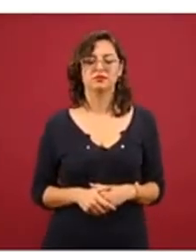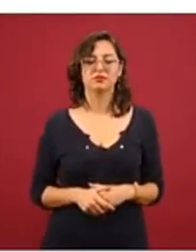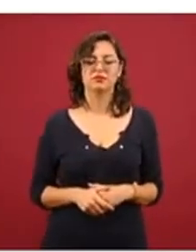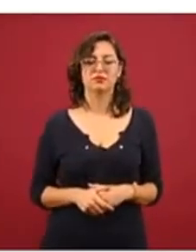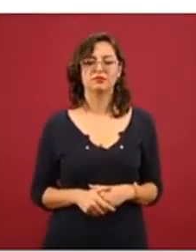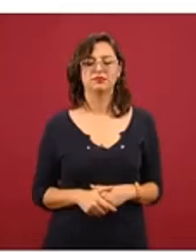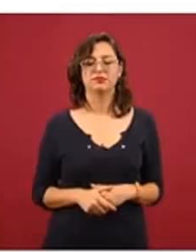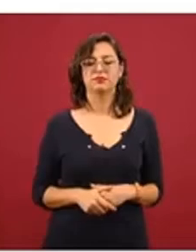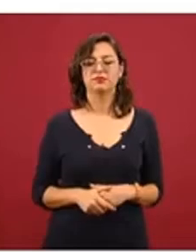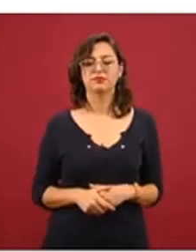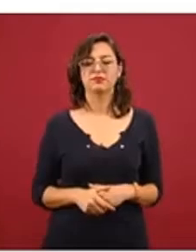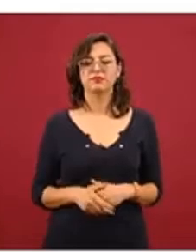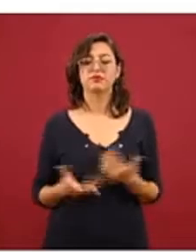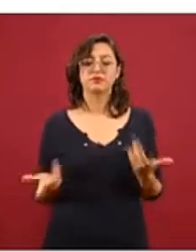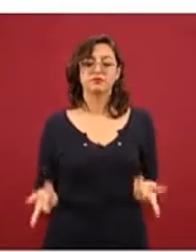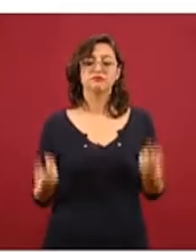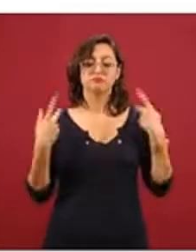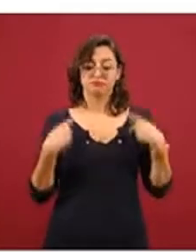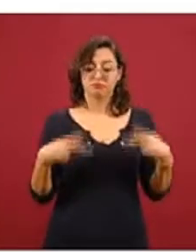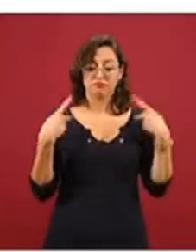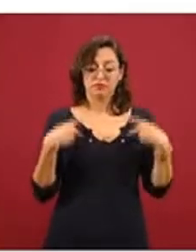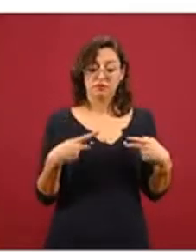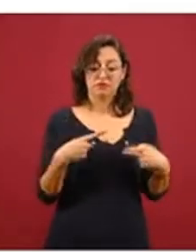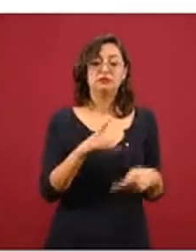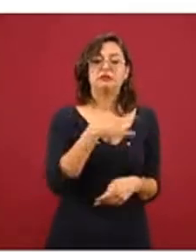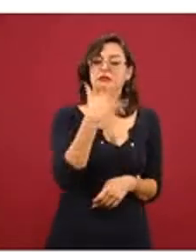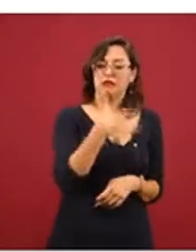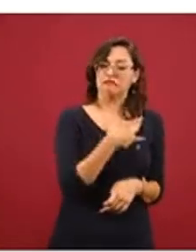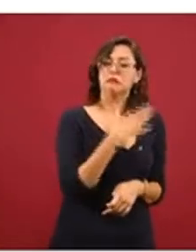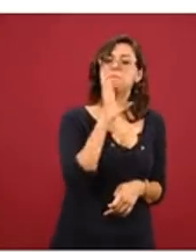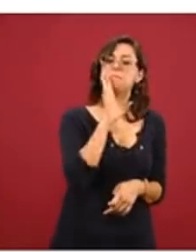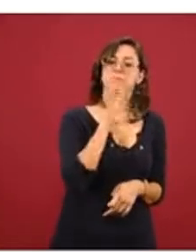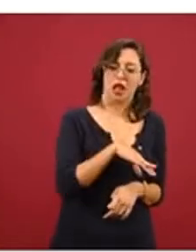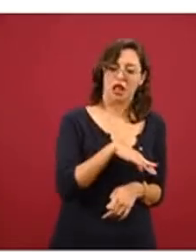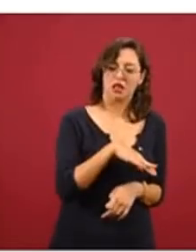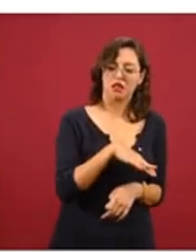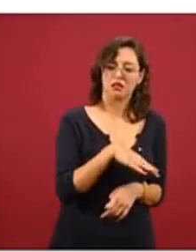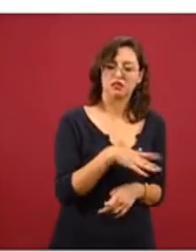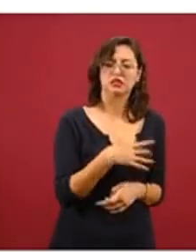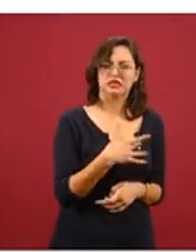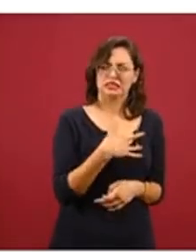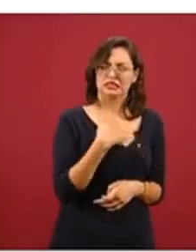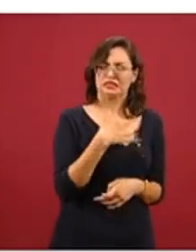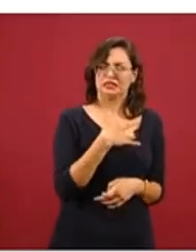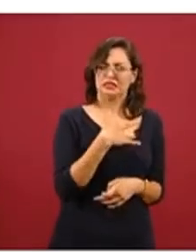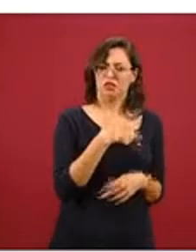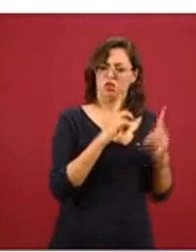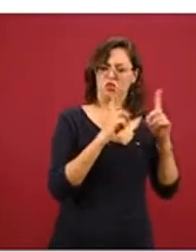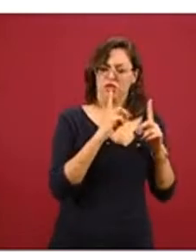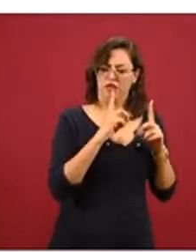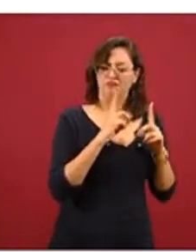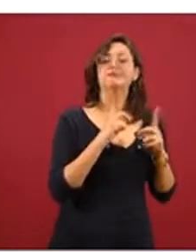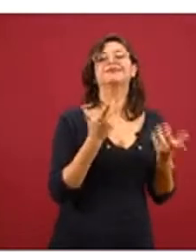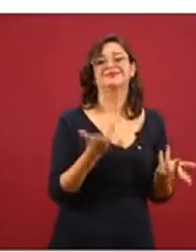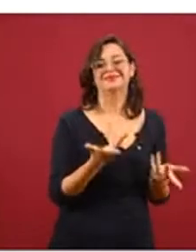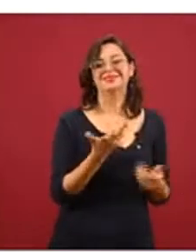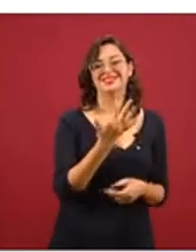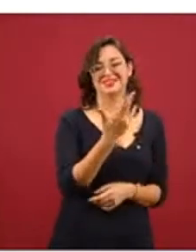a la prueba, mientras que las personas que sí tenían síntomas y demandaron la atención fue